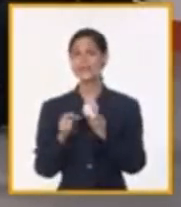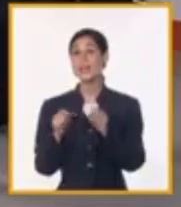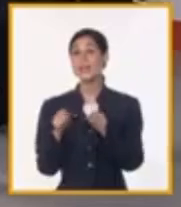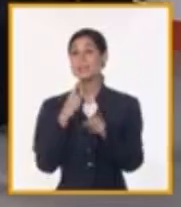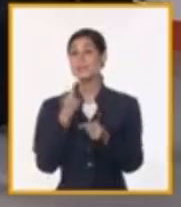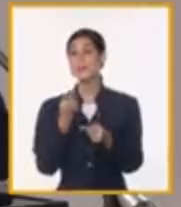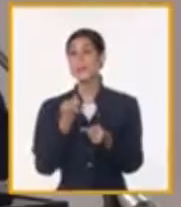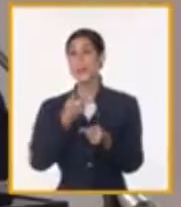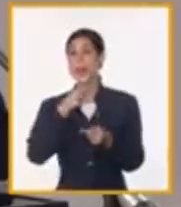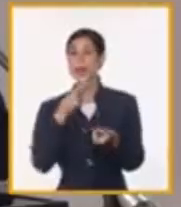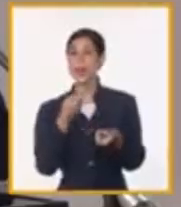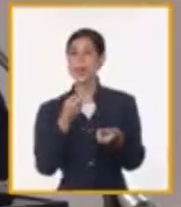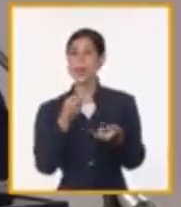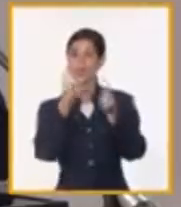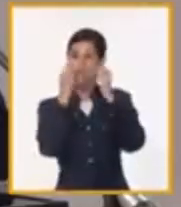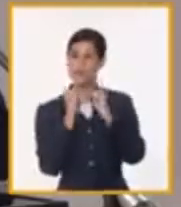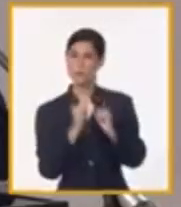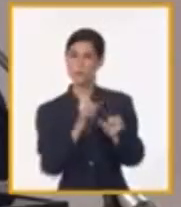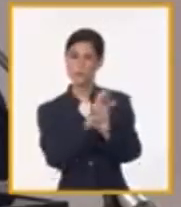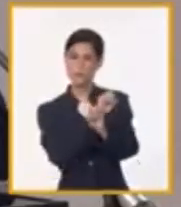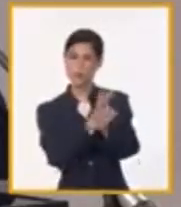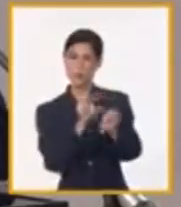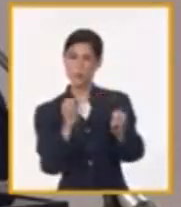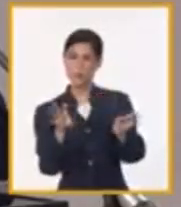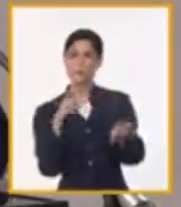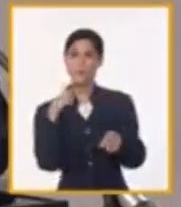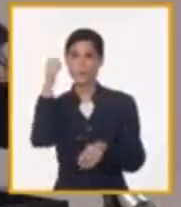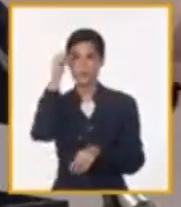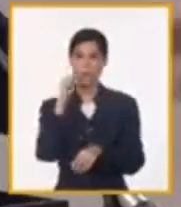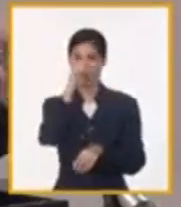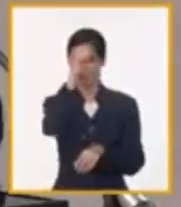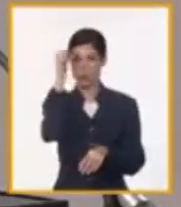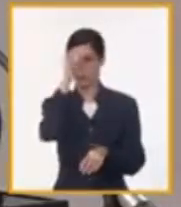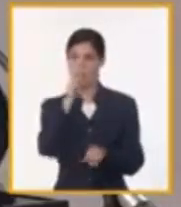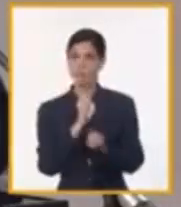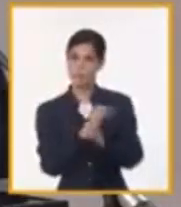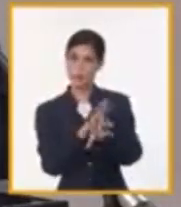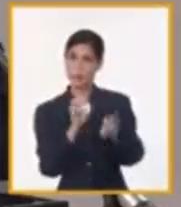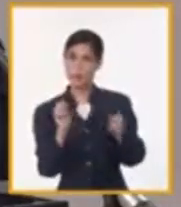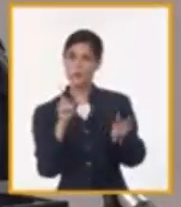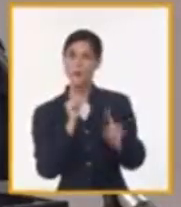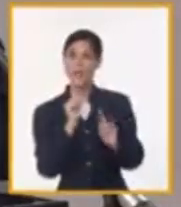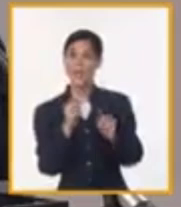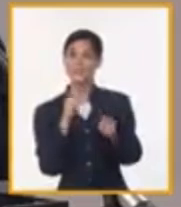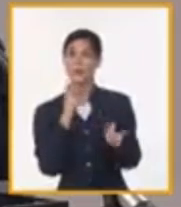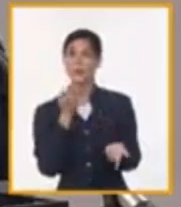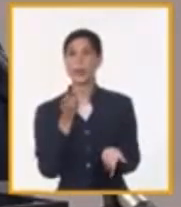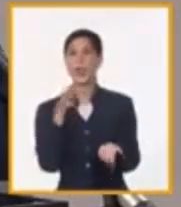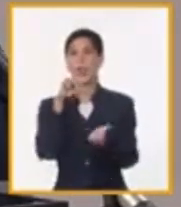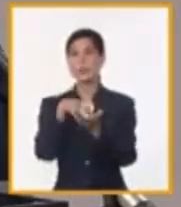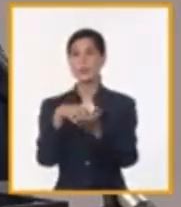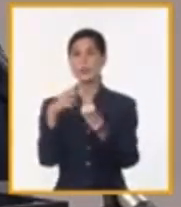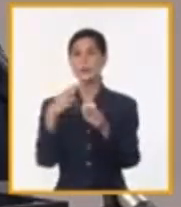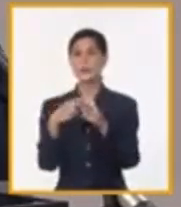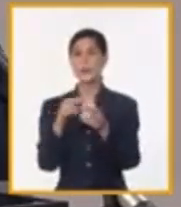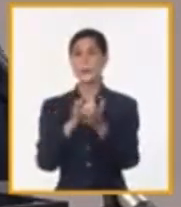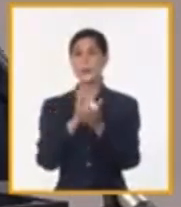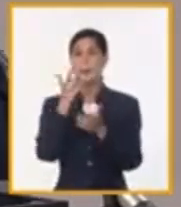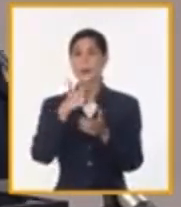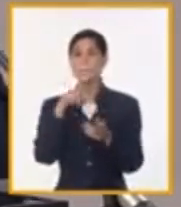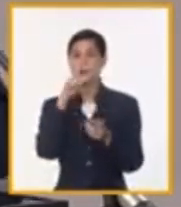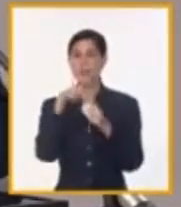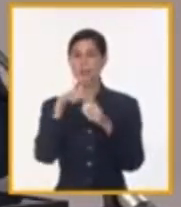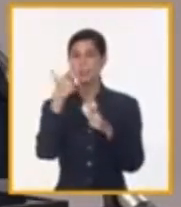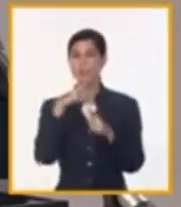anunci que hace nooa el fin de semana es precisamente desde la base de manta que se cerró acabando de llegar el expresidente Rafael